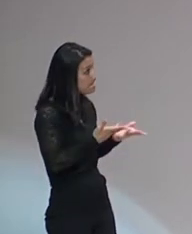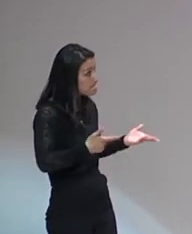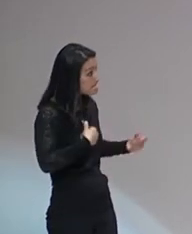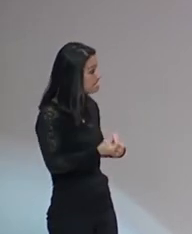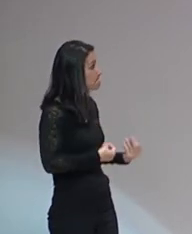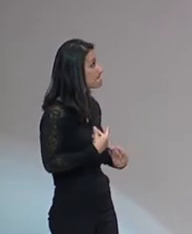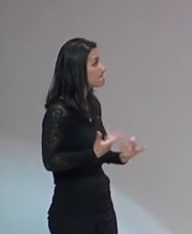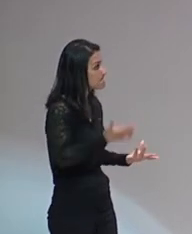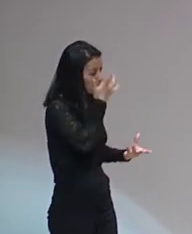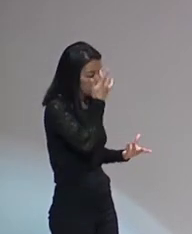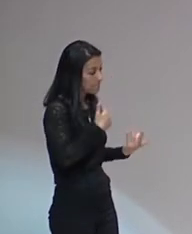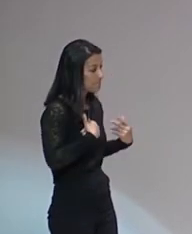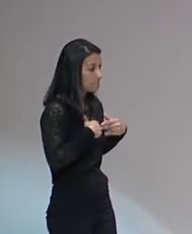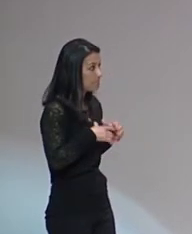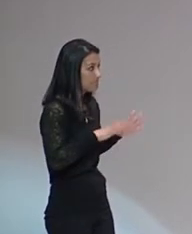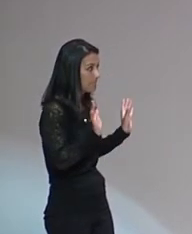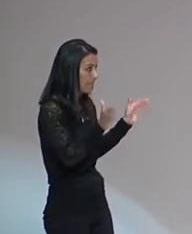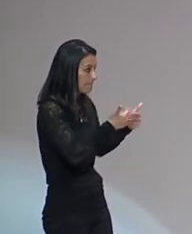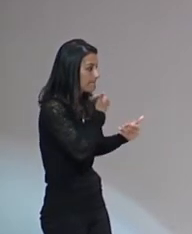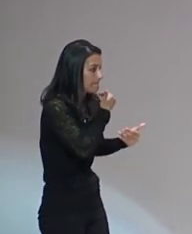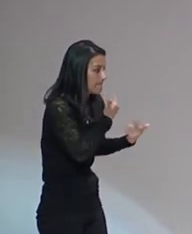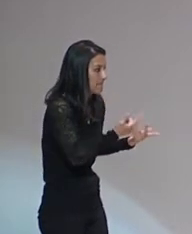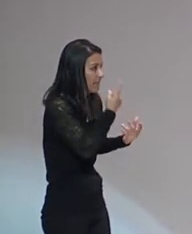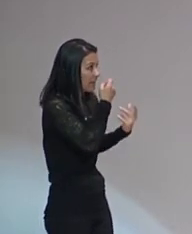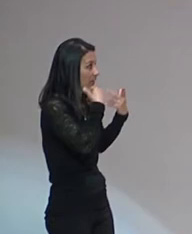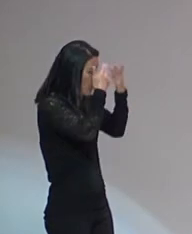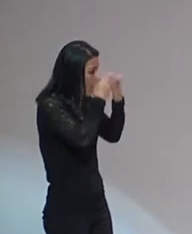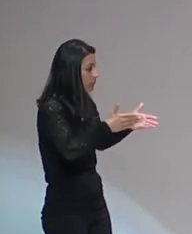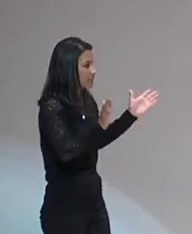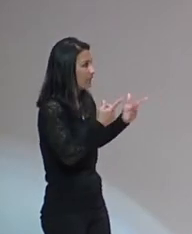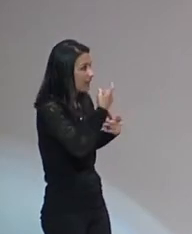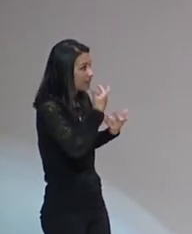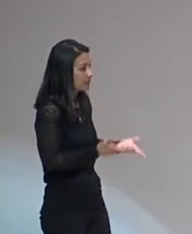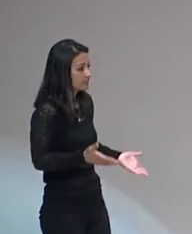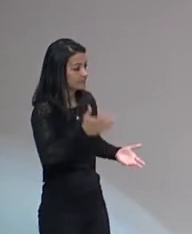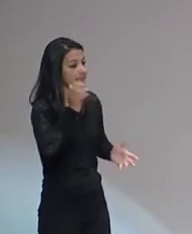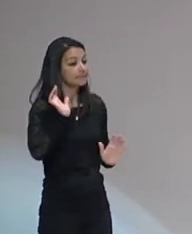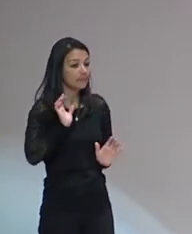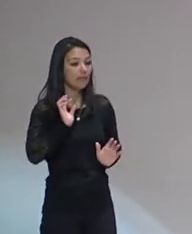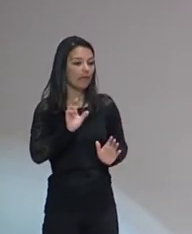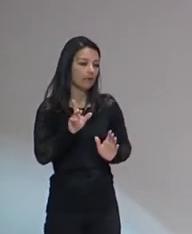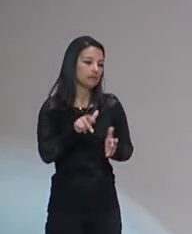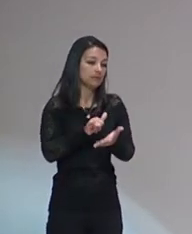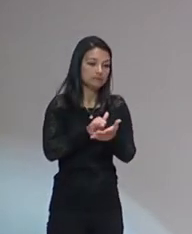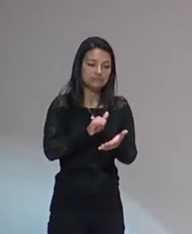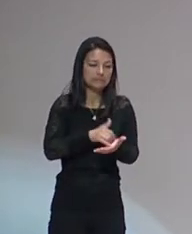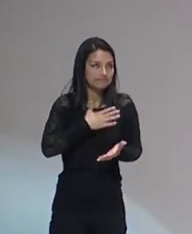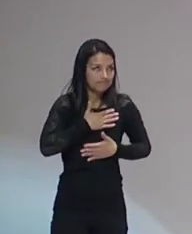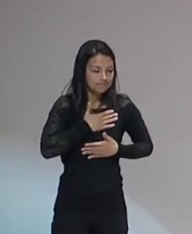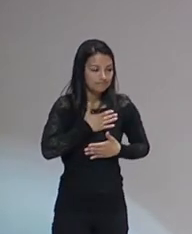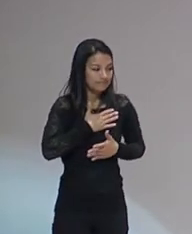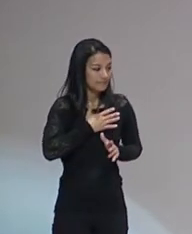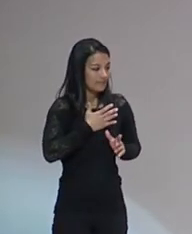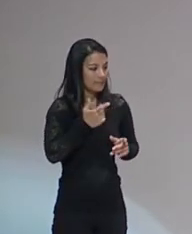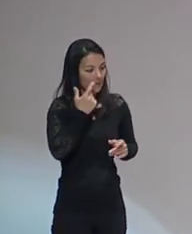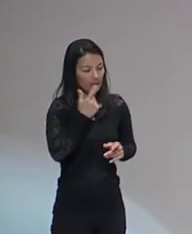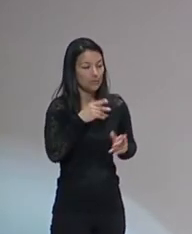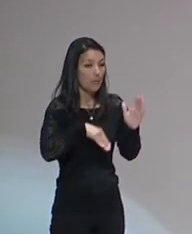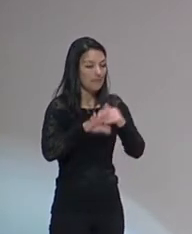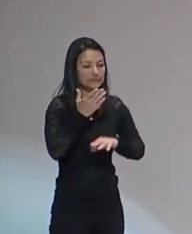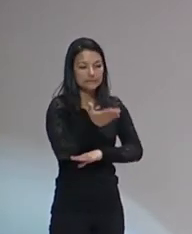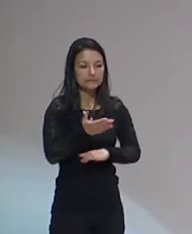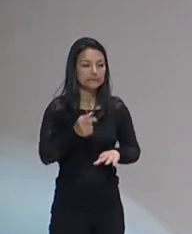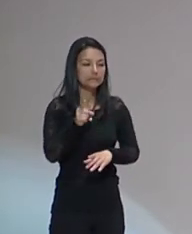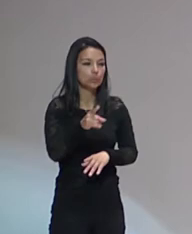ajeno, invisibilizado. Entonces, por eso, para mí, otra vez yo pido a las